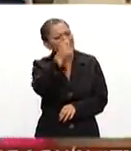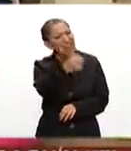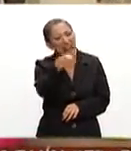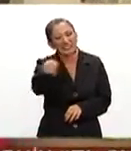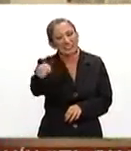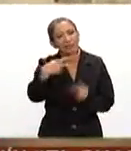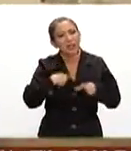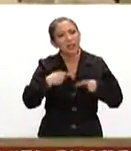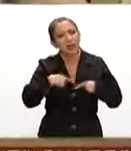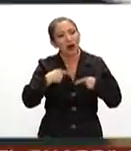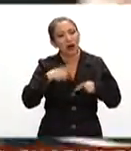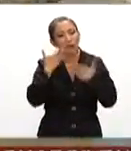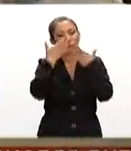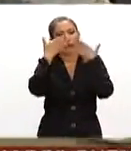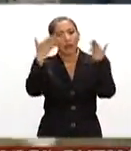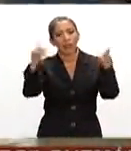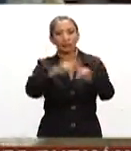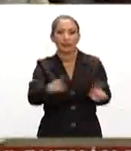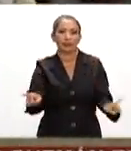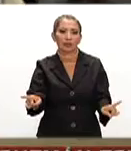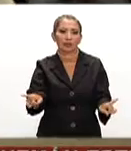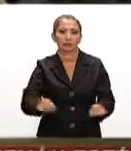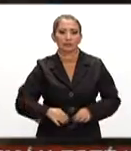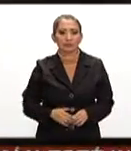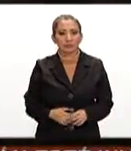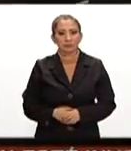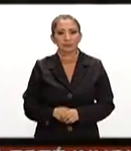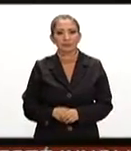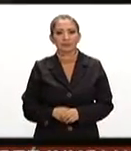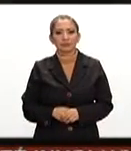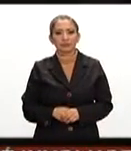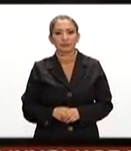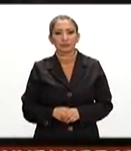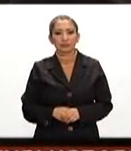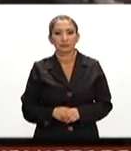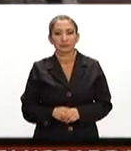de quien la padece, el panorama es completamente distinto.